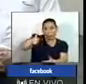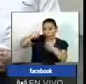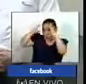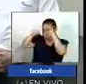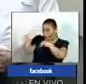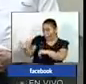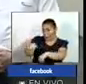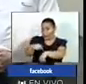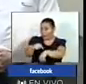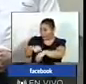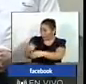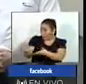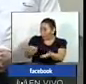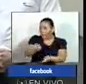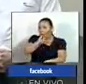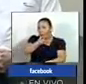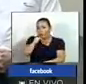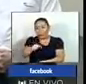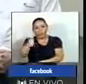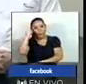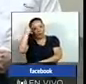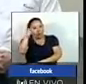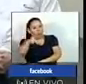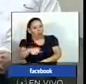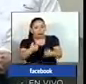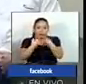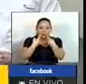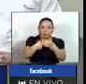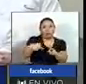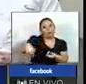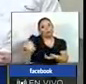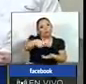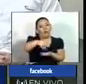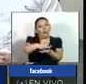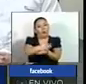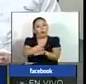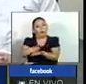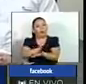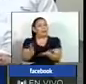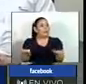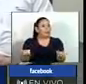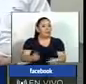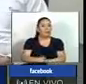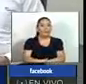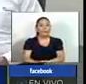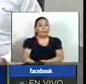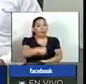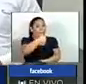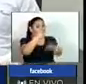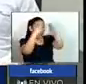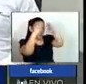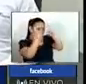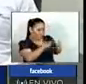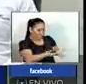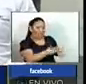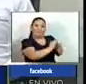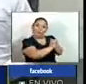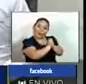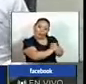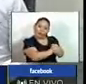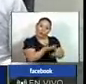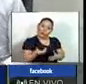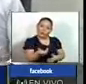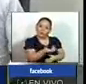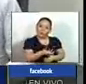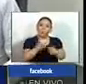vivo para Noticiero Hechos. Importante información la que tenemos para compartir con todos nuestros amigos televidentes. Buenas noches Carla, un gusto estar con ustedes